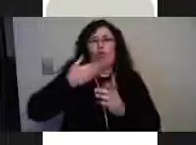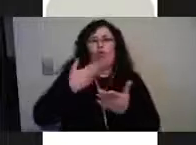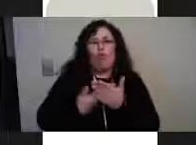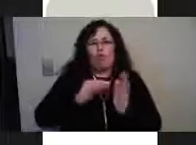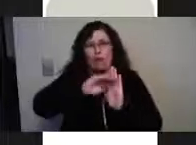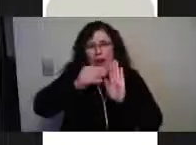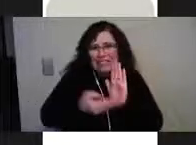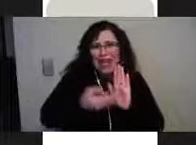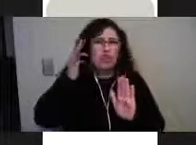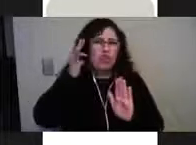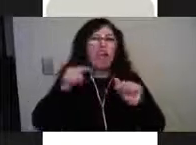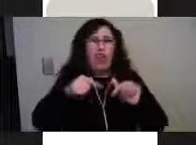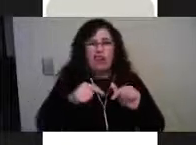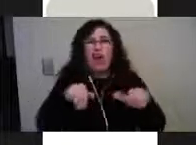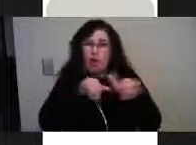parálisis cerebral, ¿ya?